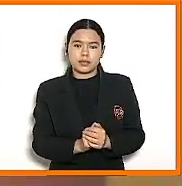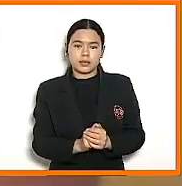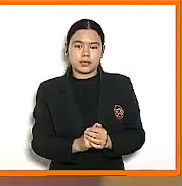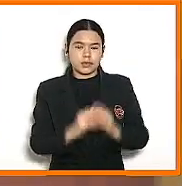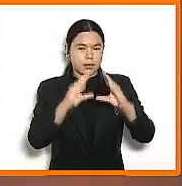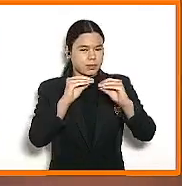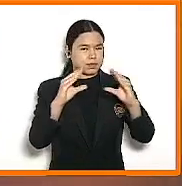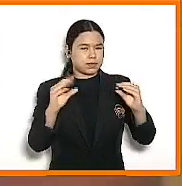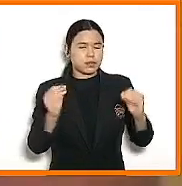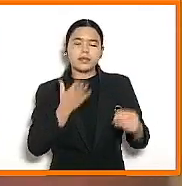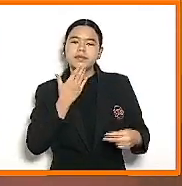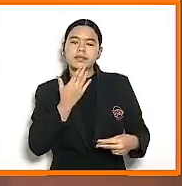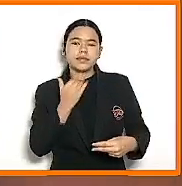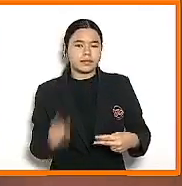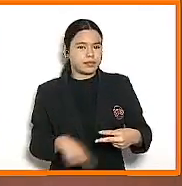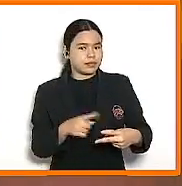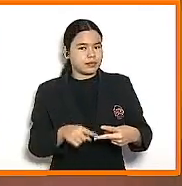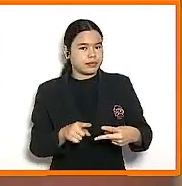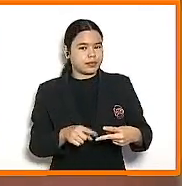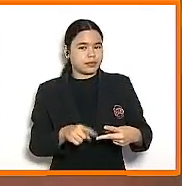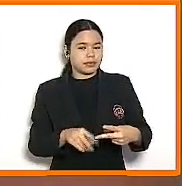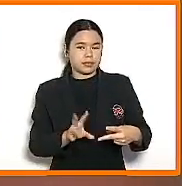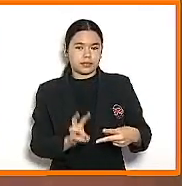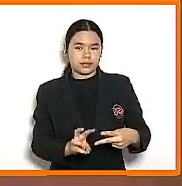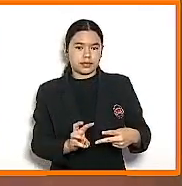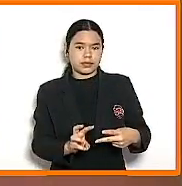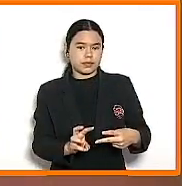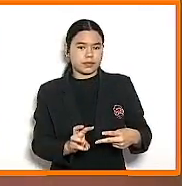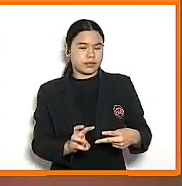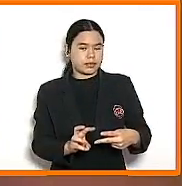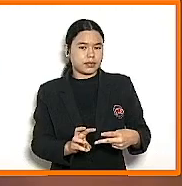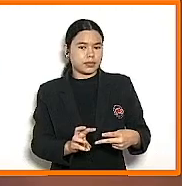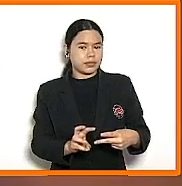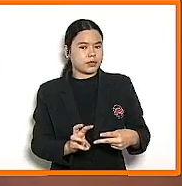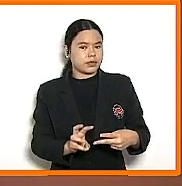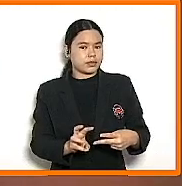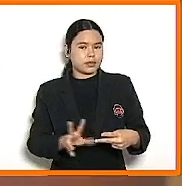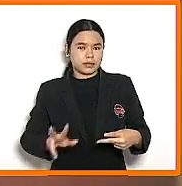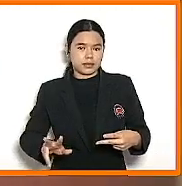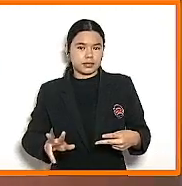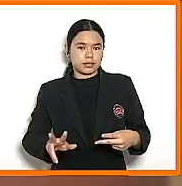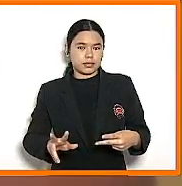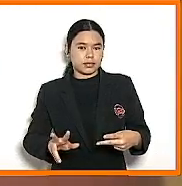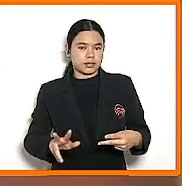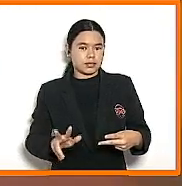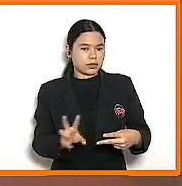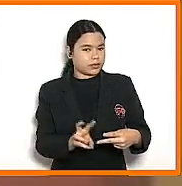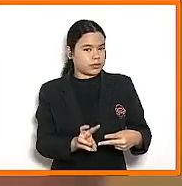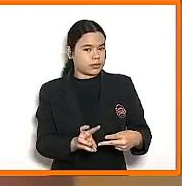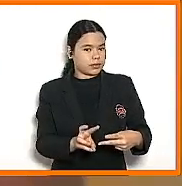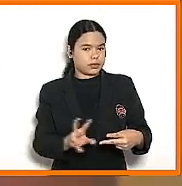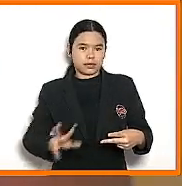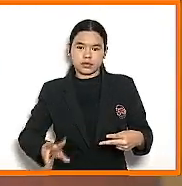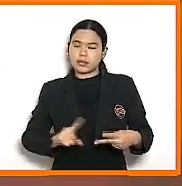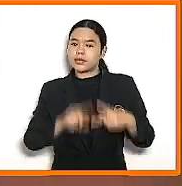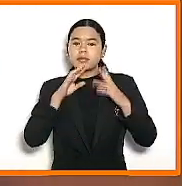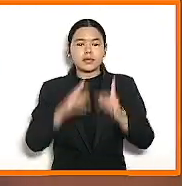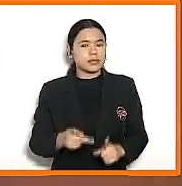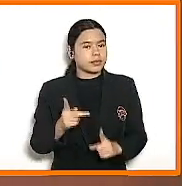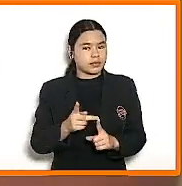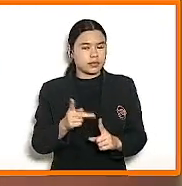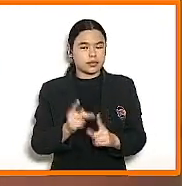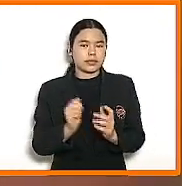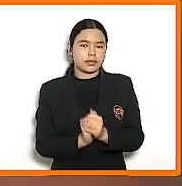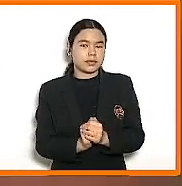citrón. Segundo número ganador, su primer dígito, 6, segundo dígito, 3. Segundo número ganador es el 63 con